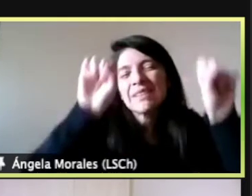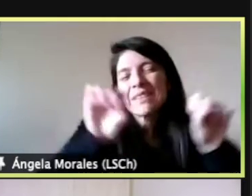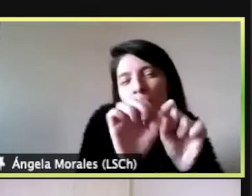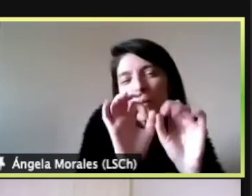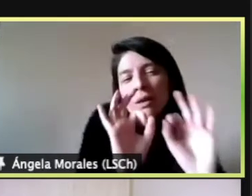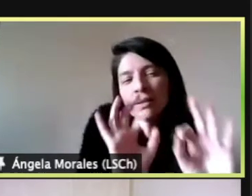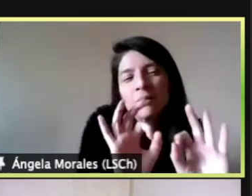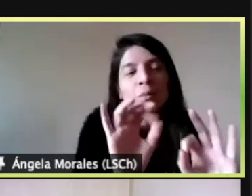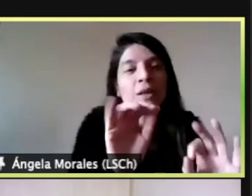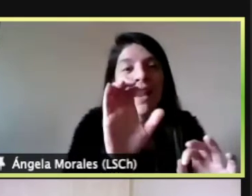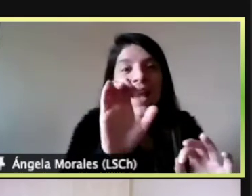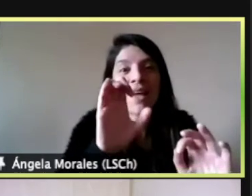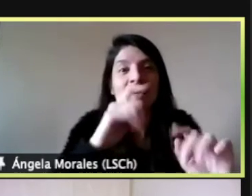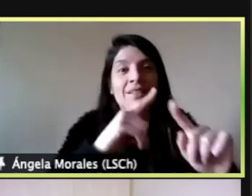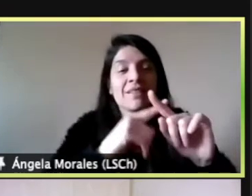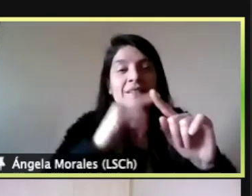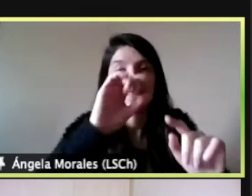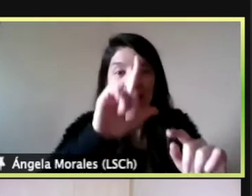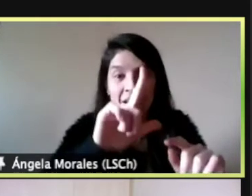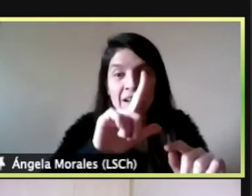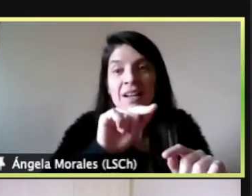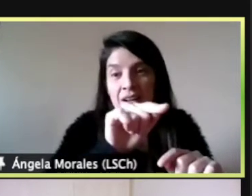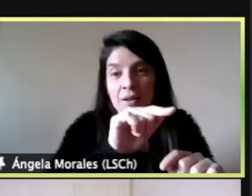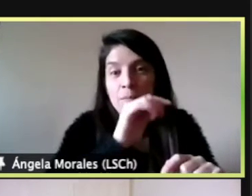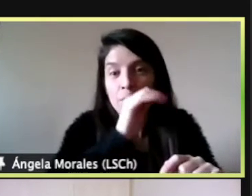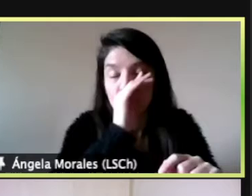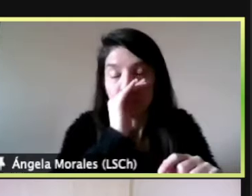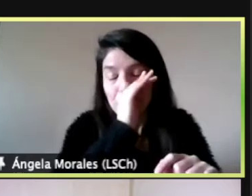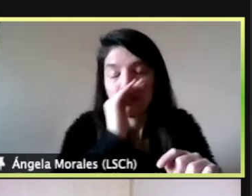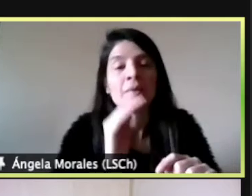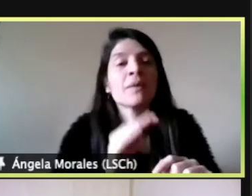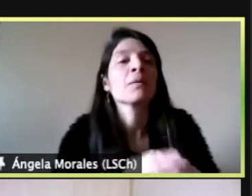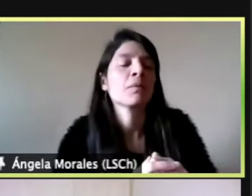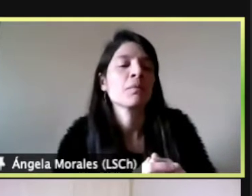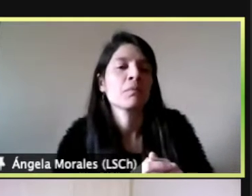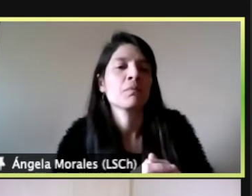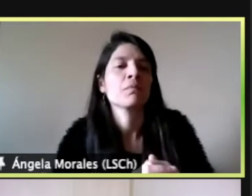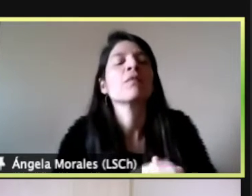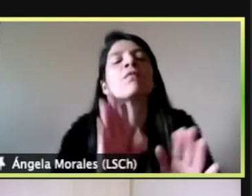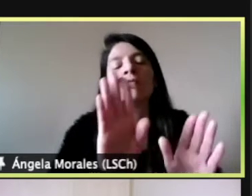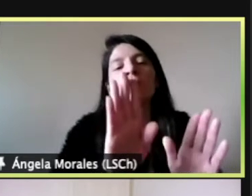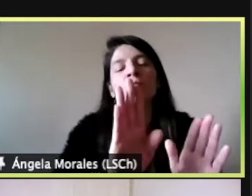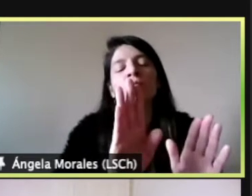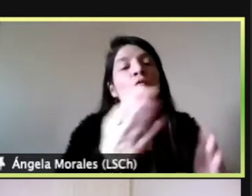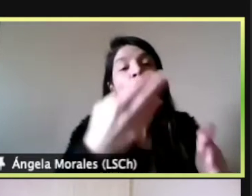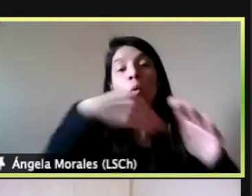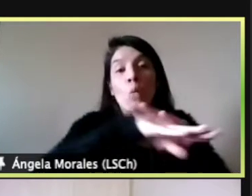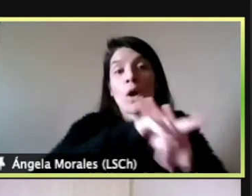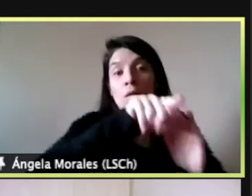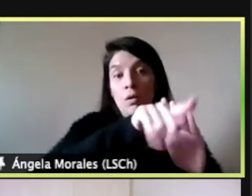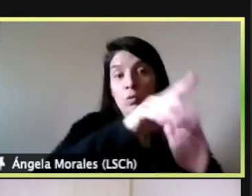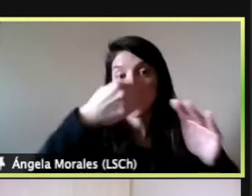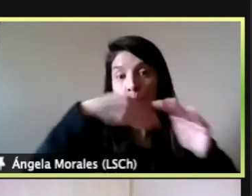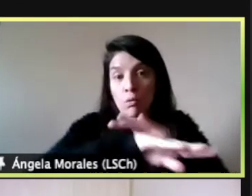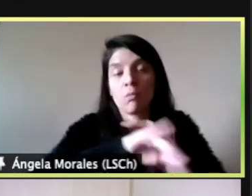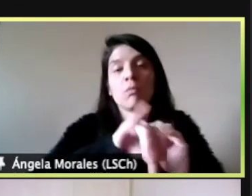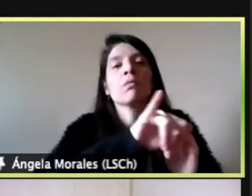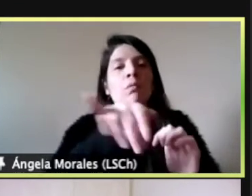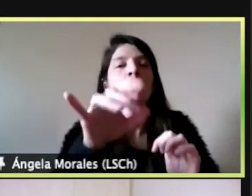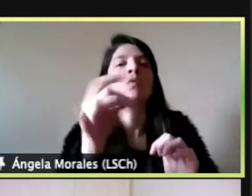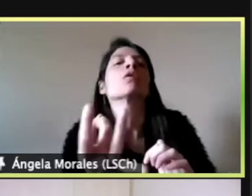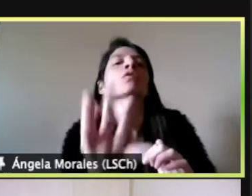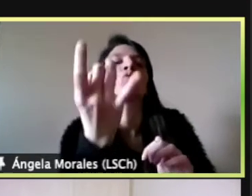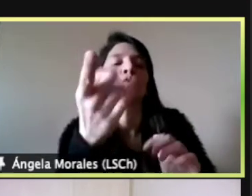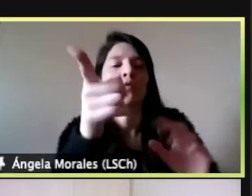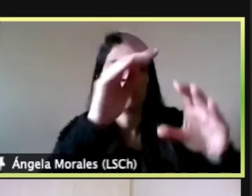Bien, vamos a terminar entonces con esto. Esto lo voy a guardar y luego se los voy a subir a la plataforma de Ulagos Virtual